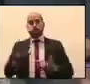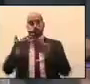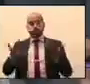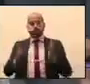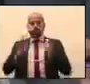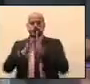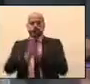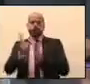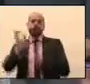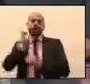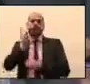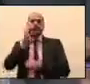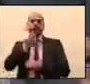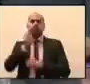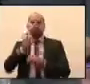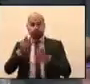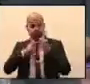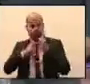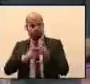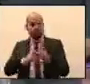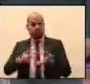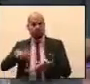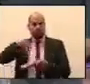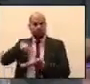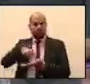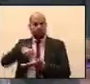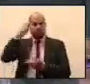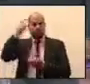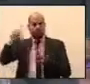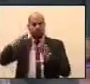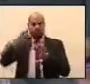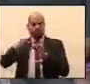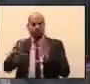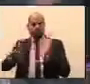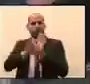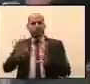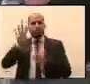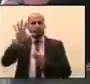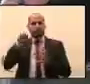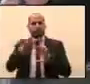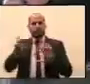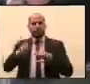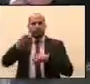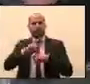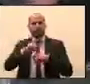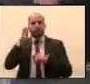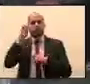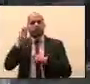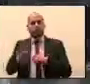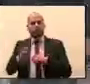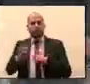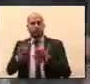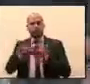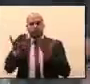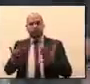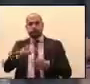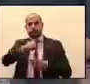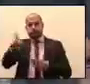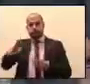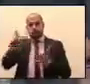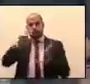Solicito a las diputadas y diputados permanezcan de pie para dar cumplimiento al punto 5 del orden del día. Procedo a tomar la protesta de ley